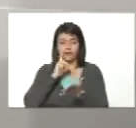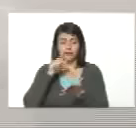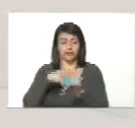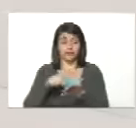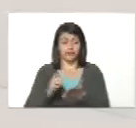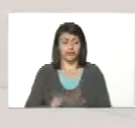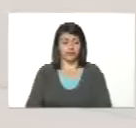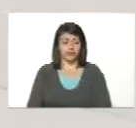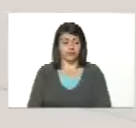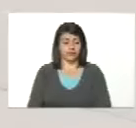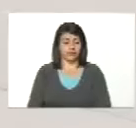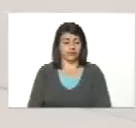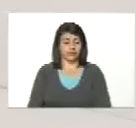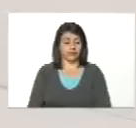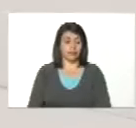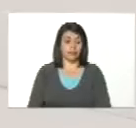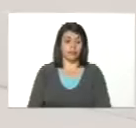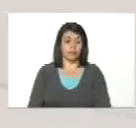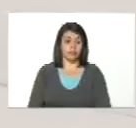muy